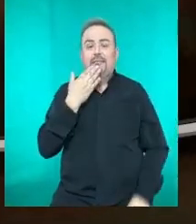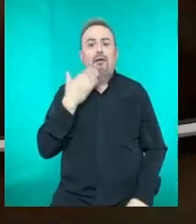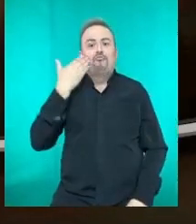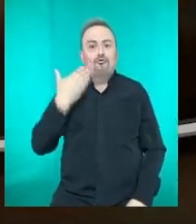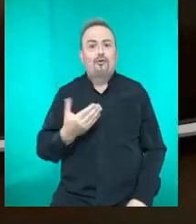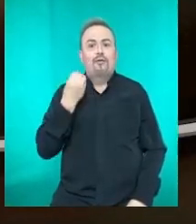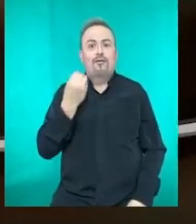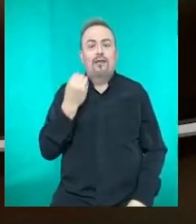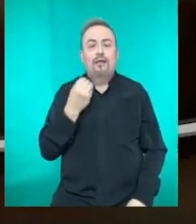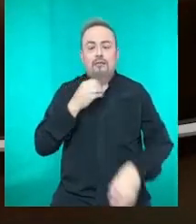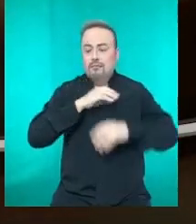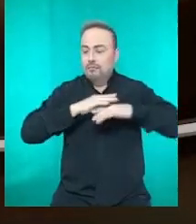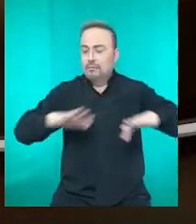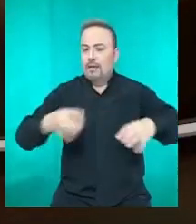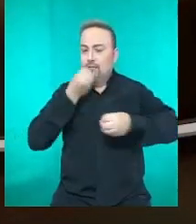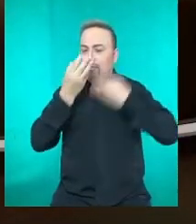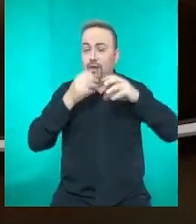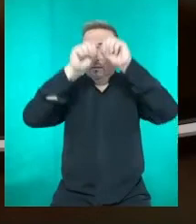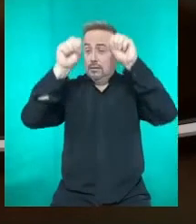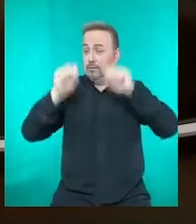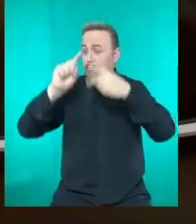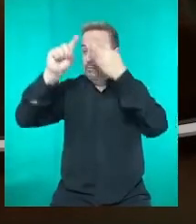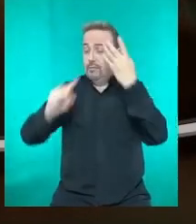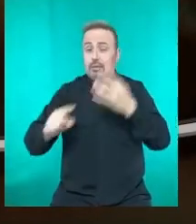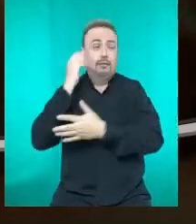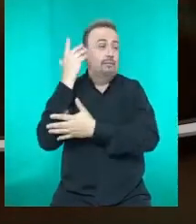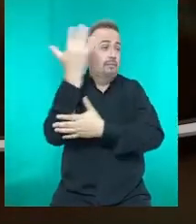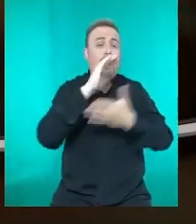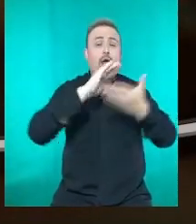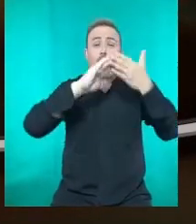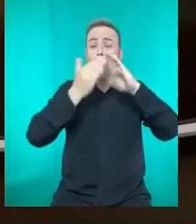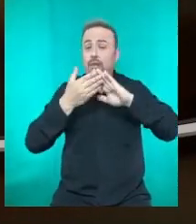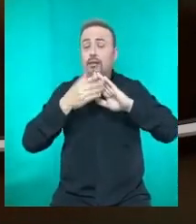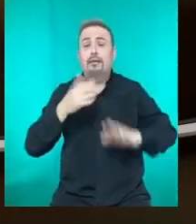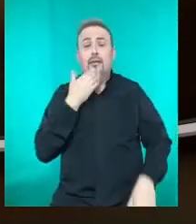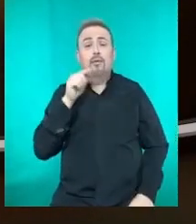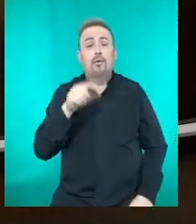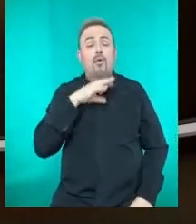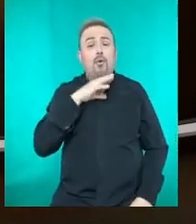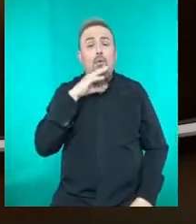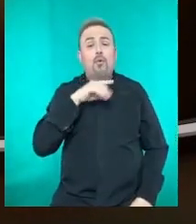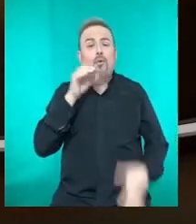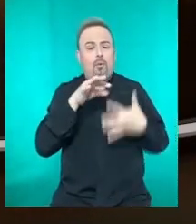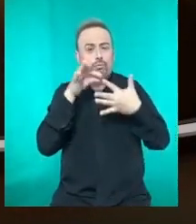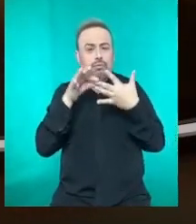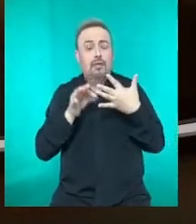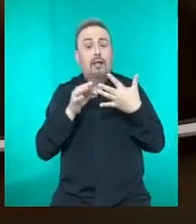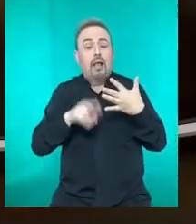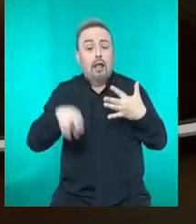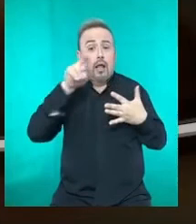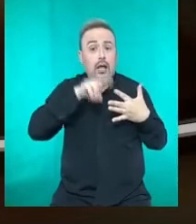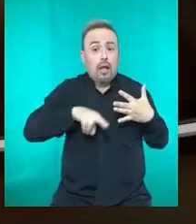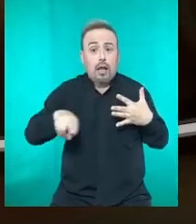para la flora, la fauna, el ecosistema, el entorno, las comunidades. Incluso el uso de elementos reutilizados da